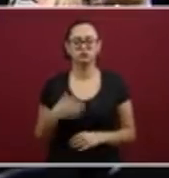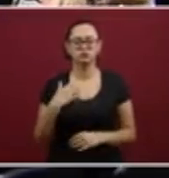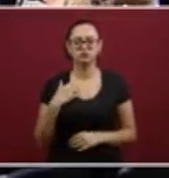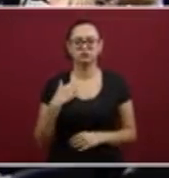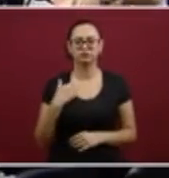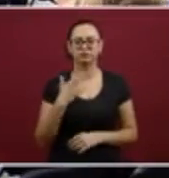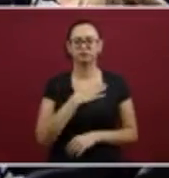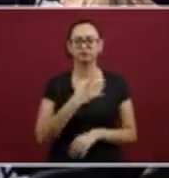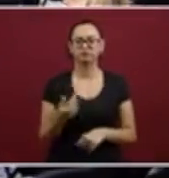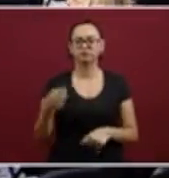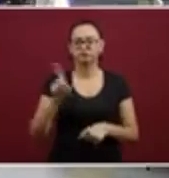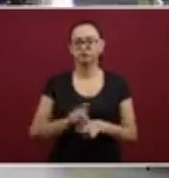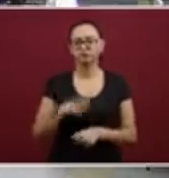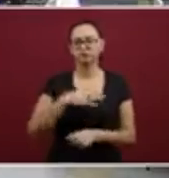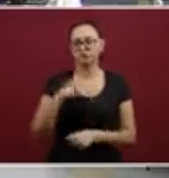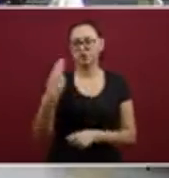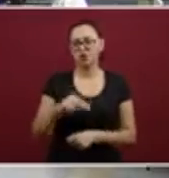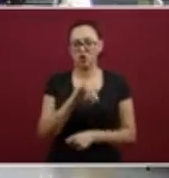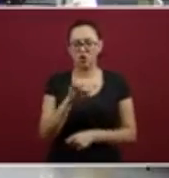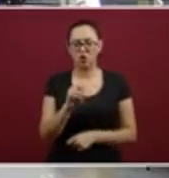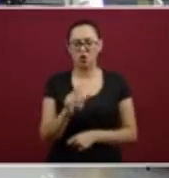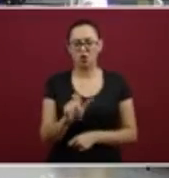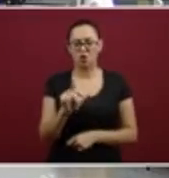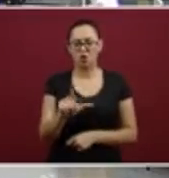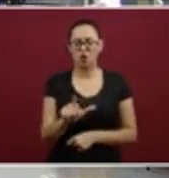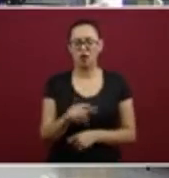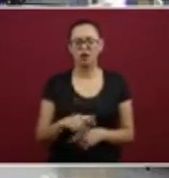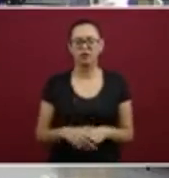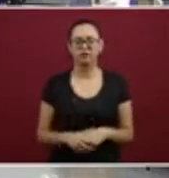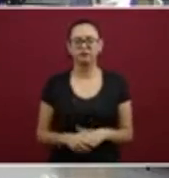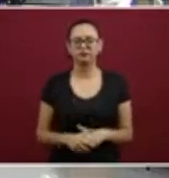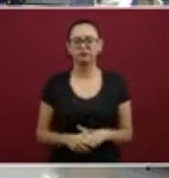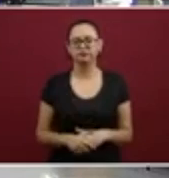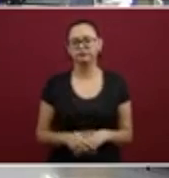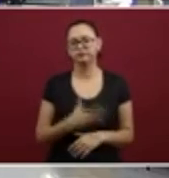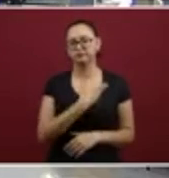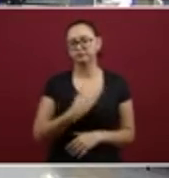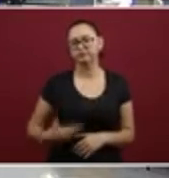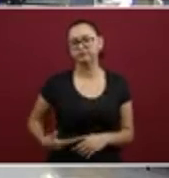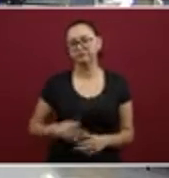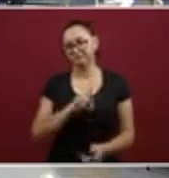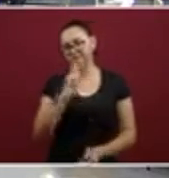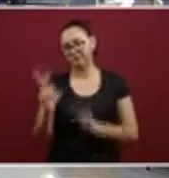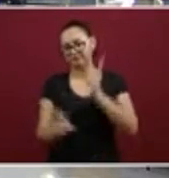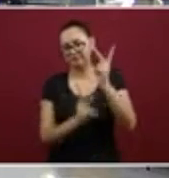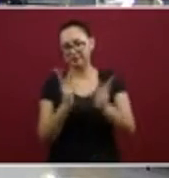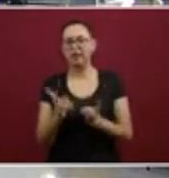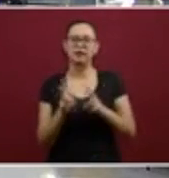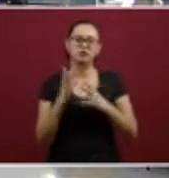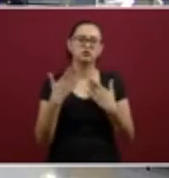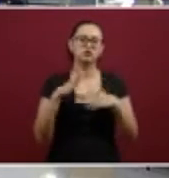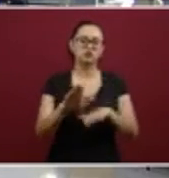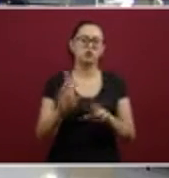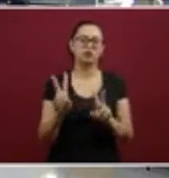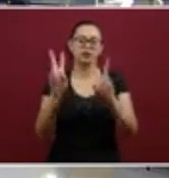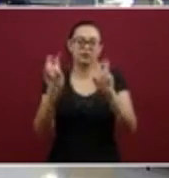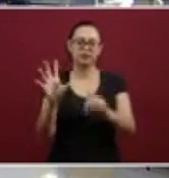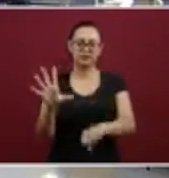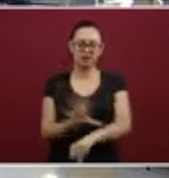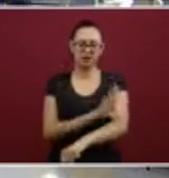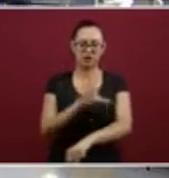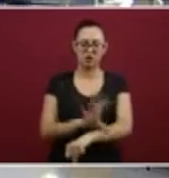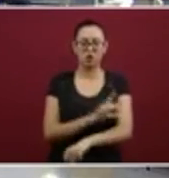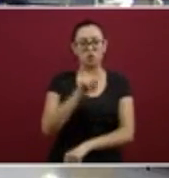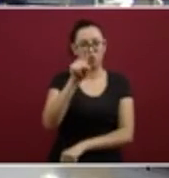Buenos días, presidente. Joel Cruz, de XEU Radio del Puerto de Veracruz. Presidente, yo le voy a hacer unas preguntas en materia energética, aprovechando que hoy visita la